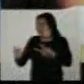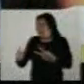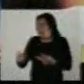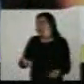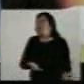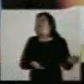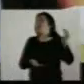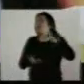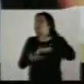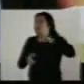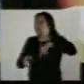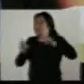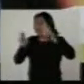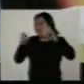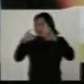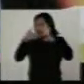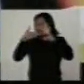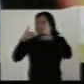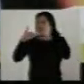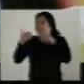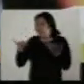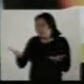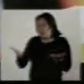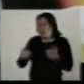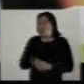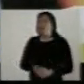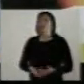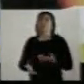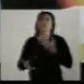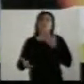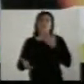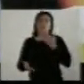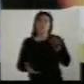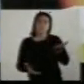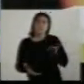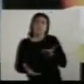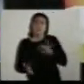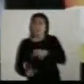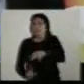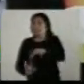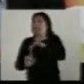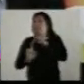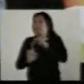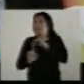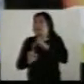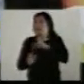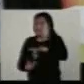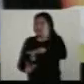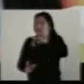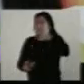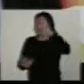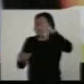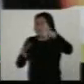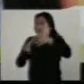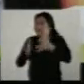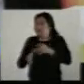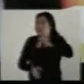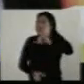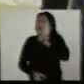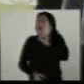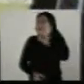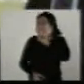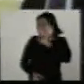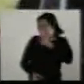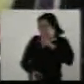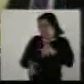Bueno amigos, ya estamos de vuelta en este su programa Sin Barreras y esta vez con nuestro invitado especial, el electo congresista